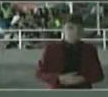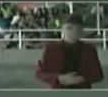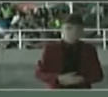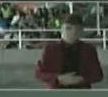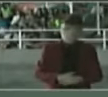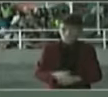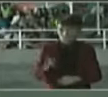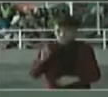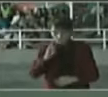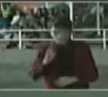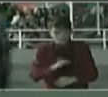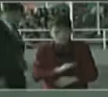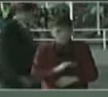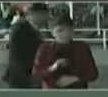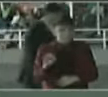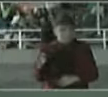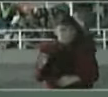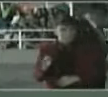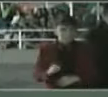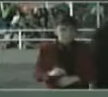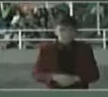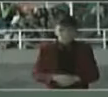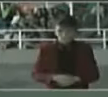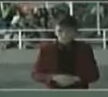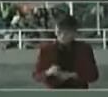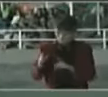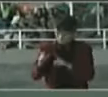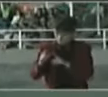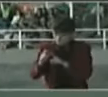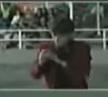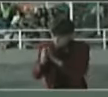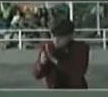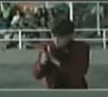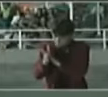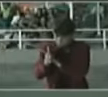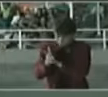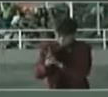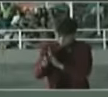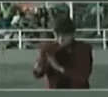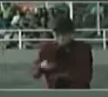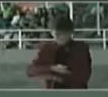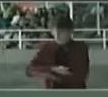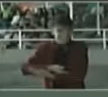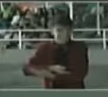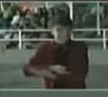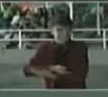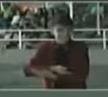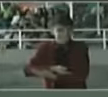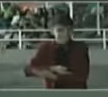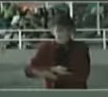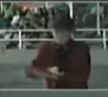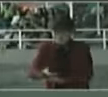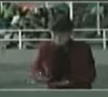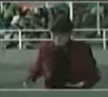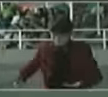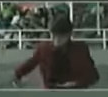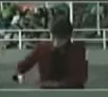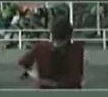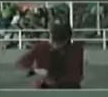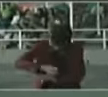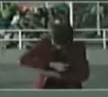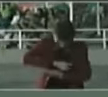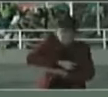escuchó, ni decir siquiera una palabra, pues era un bebé todavía, lo tomó en sus